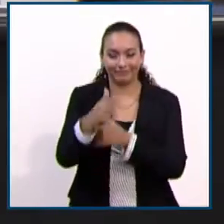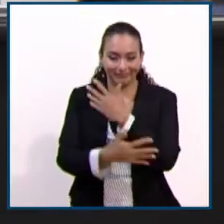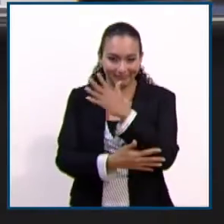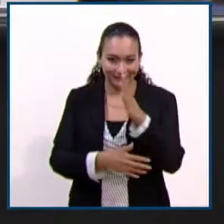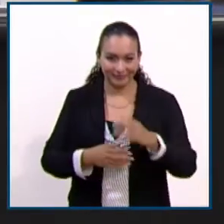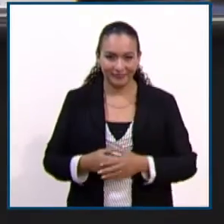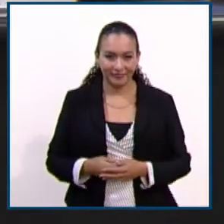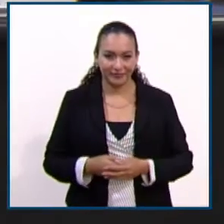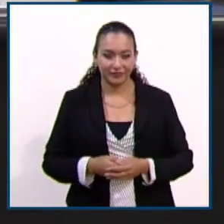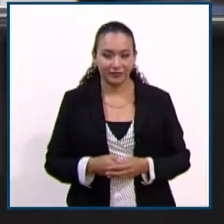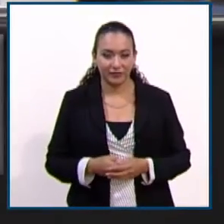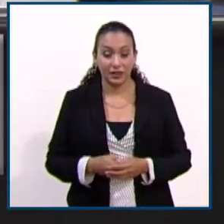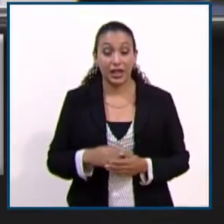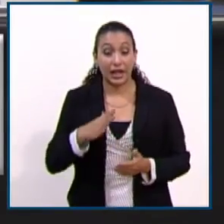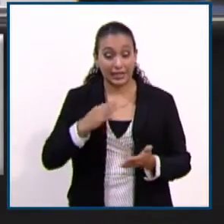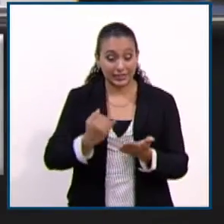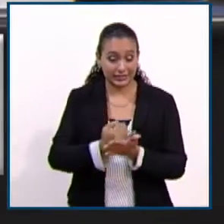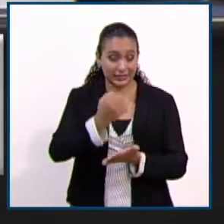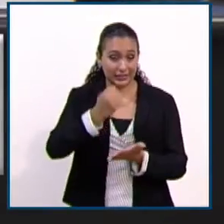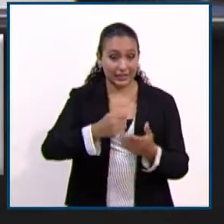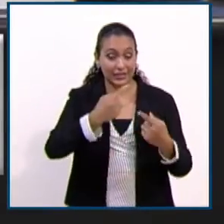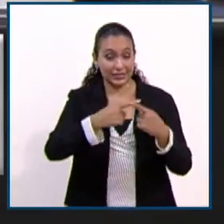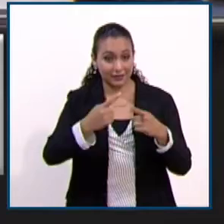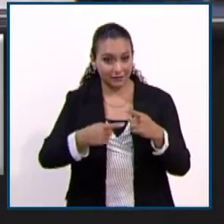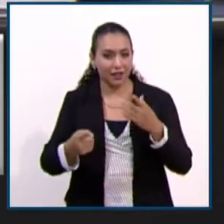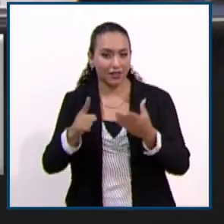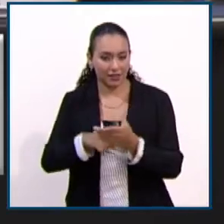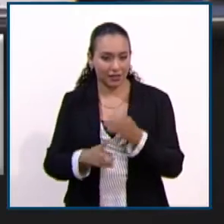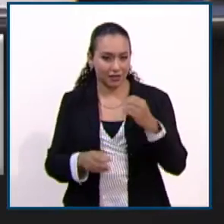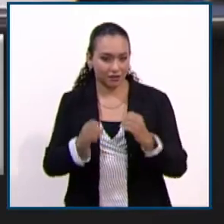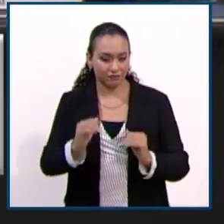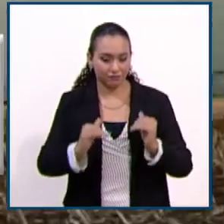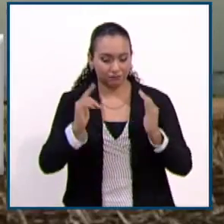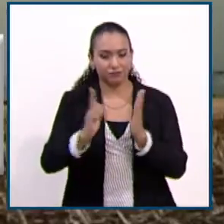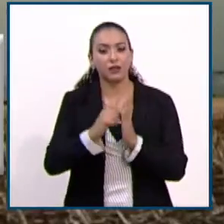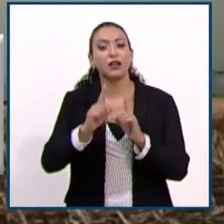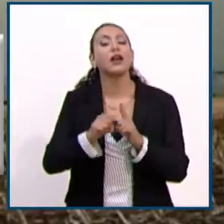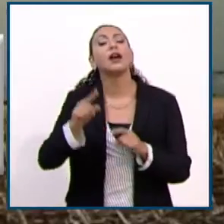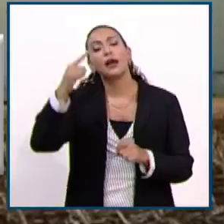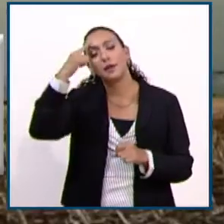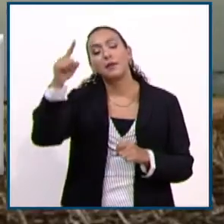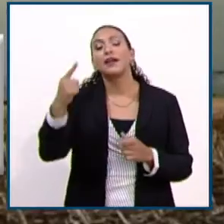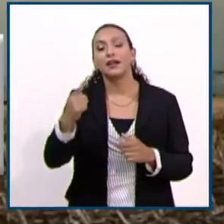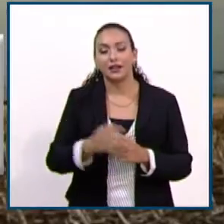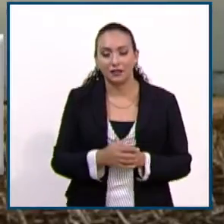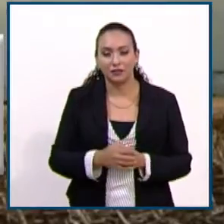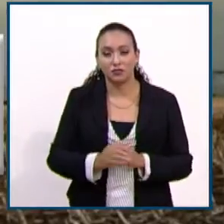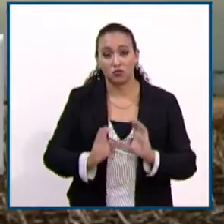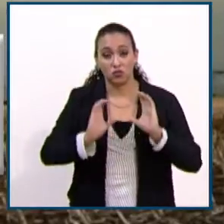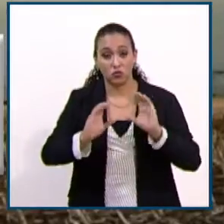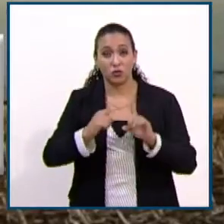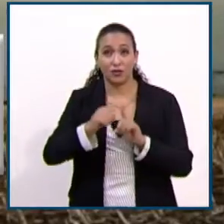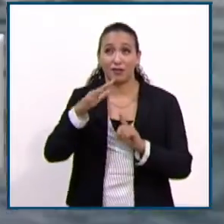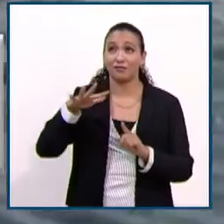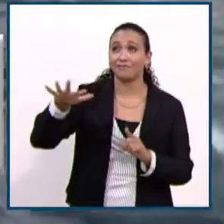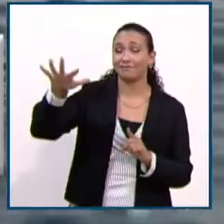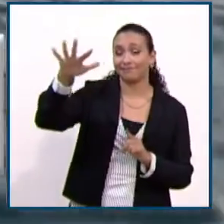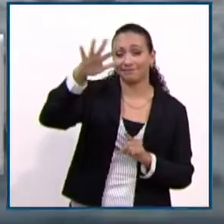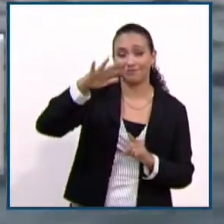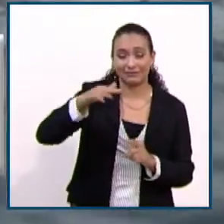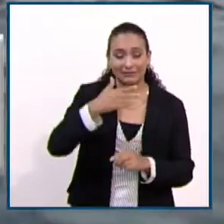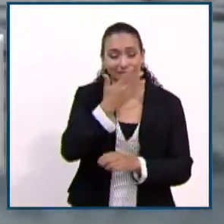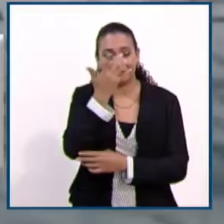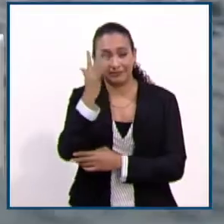Las sentencias en materia climática del Poder Judicial pueden dar insumos para evitar la repetición como una medida de reparación desde